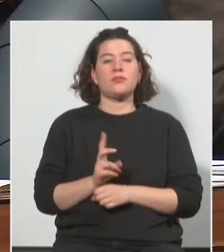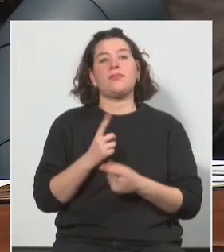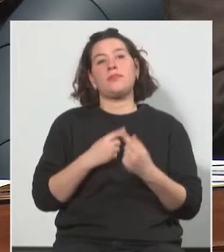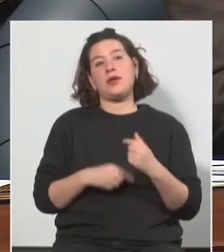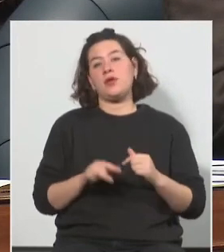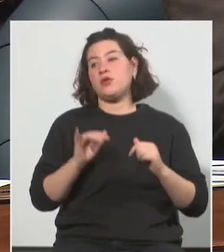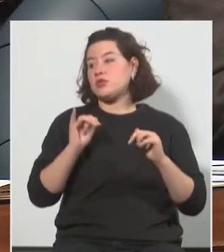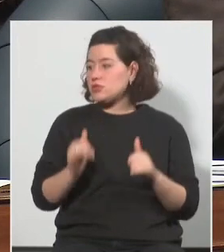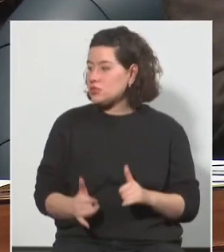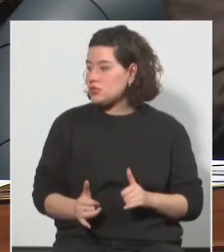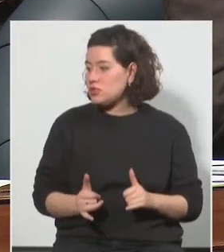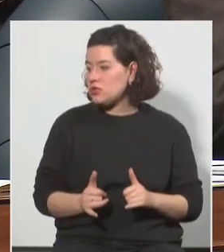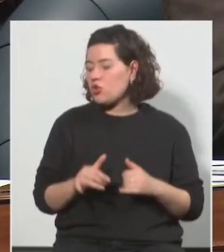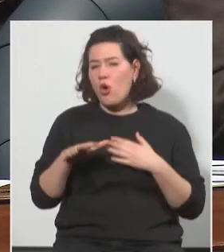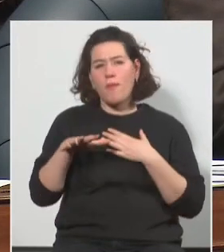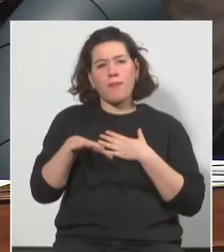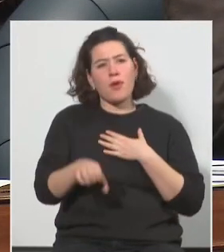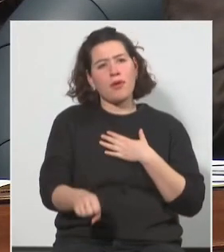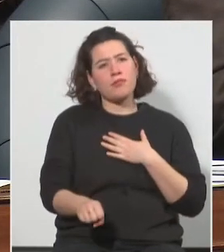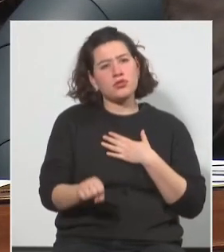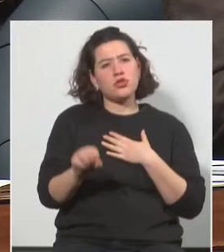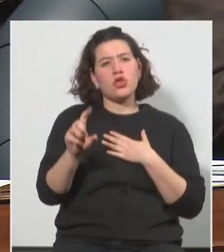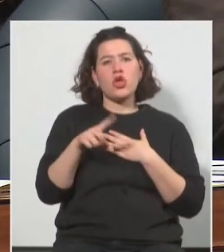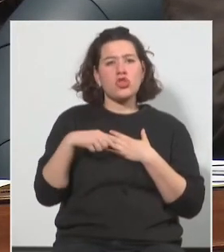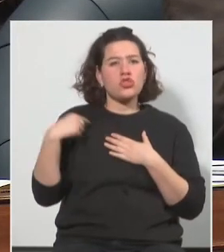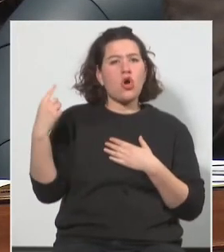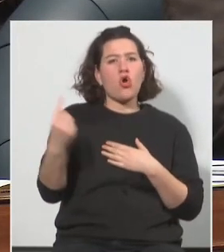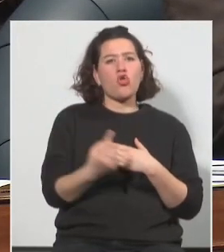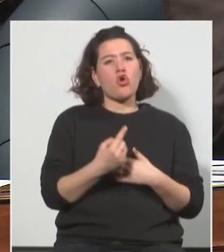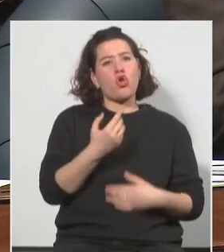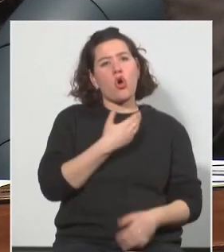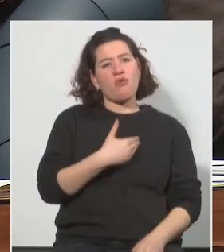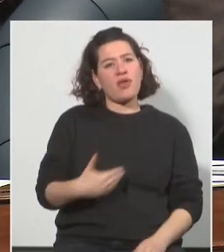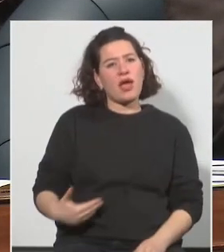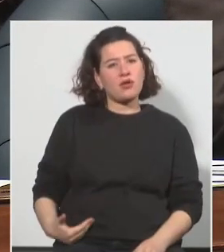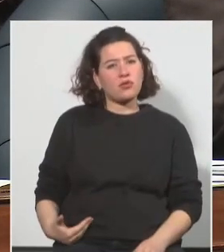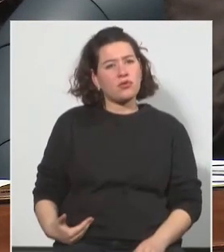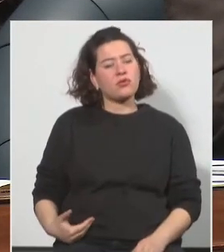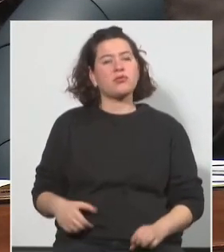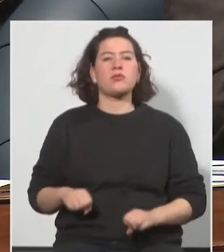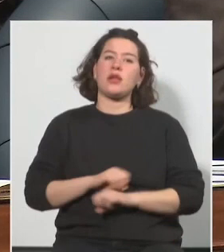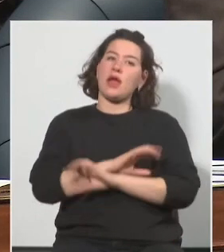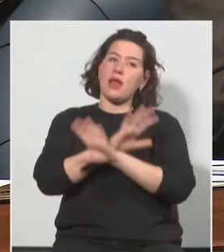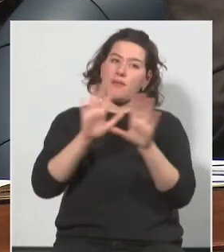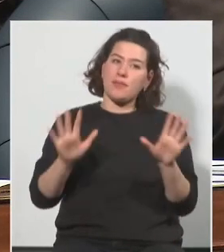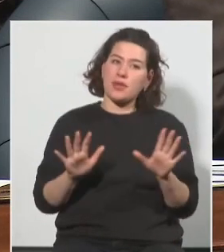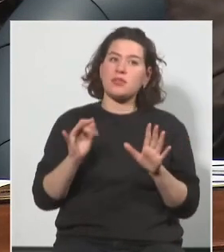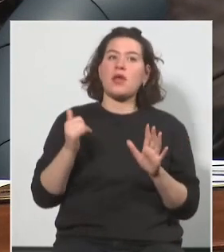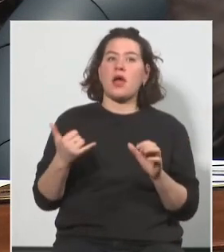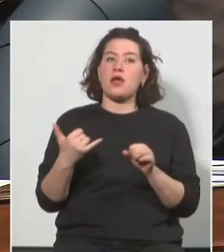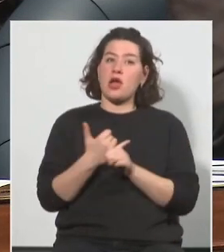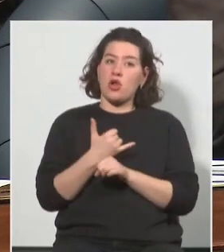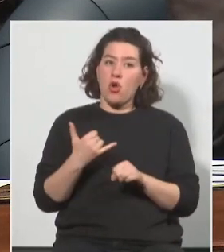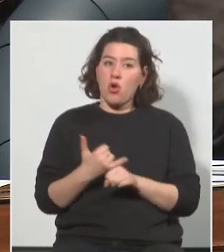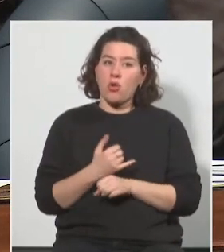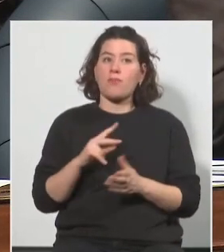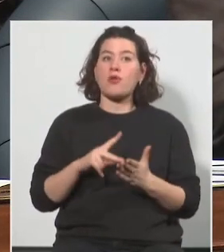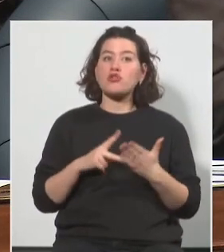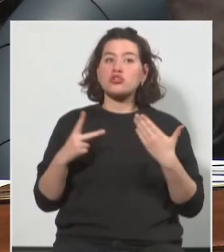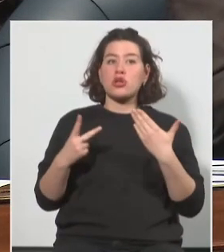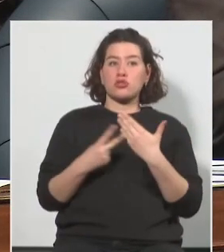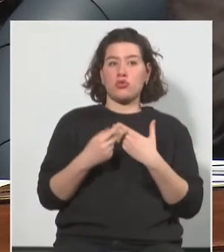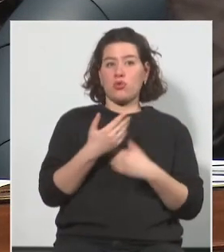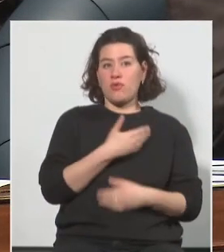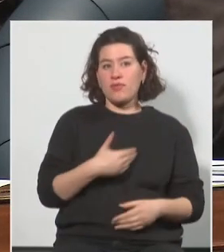Pero si hubo ese tal compromiso de todos los gobiernos, claramente ha habido fallas en las políticas que